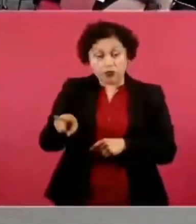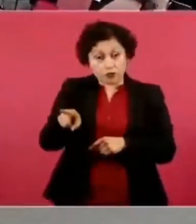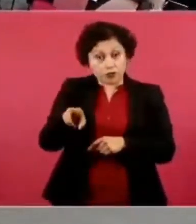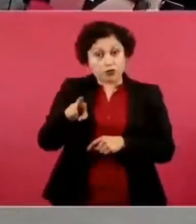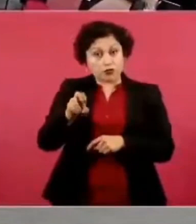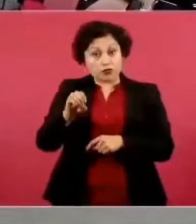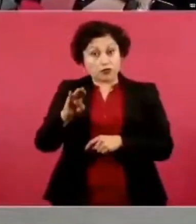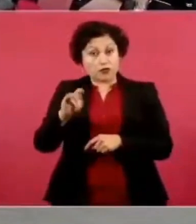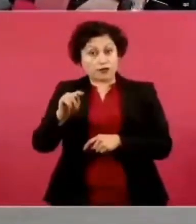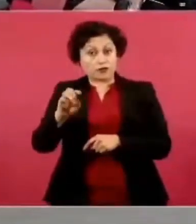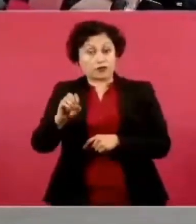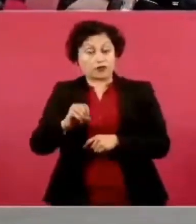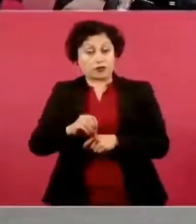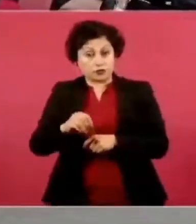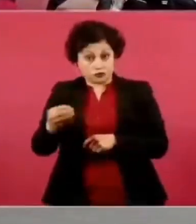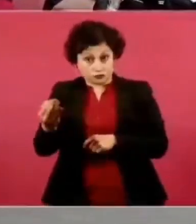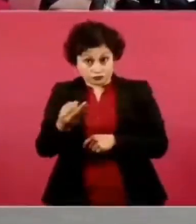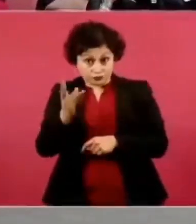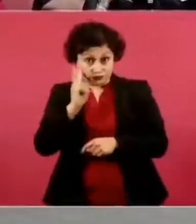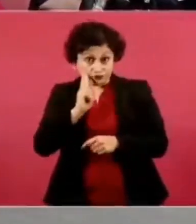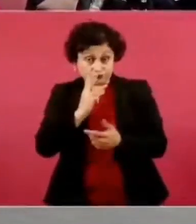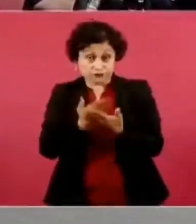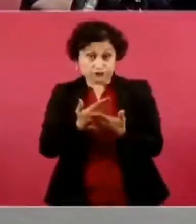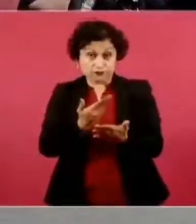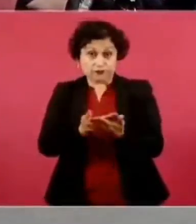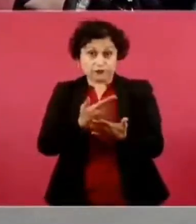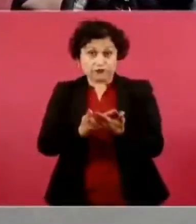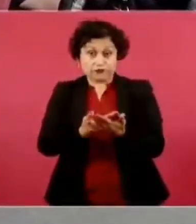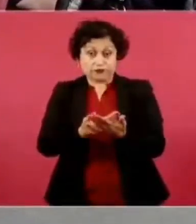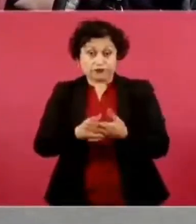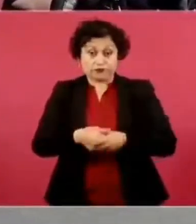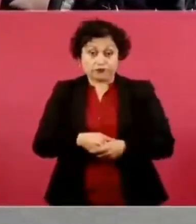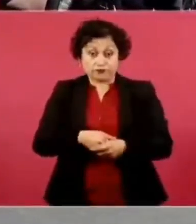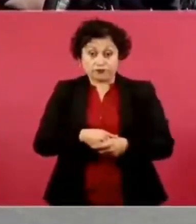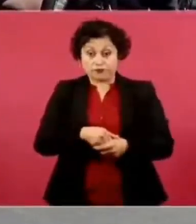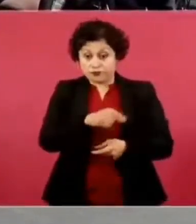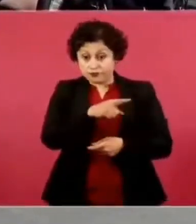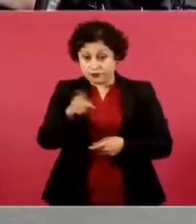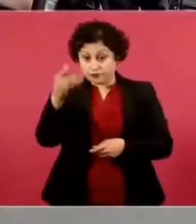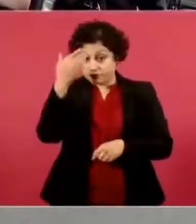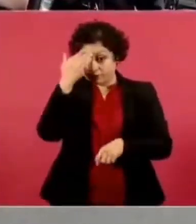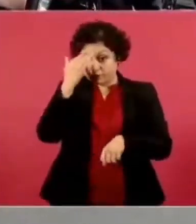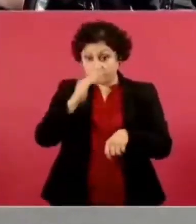Está demostrado. Sí, eso lo dicen las memorias. Lo dice en la memoria.